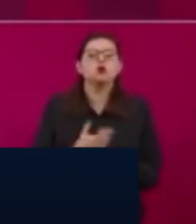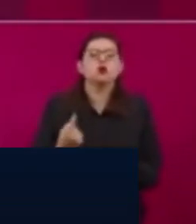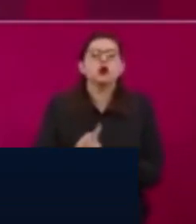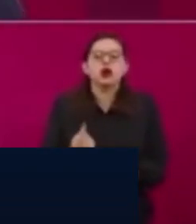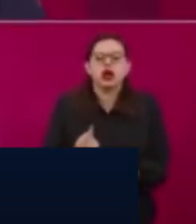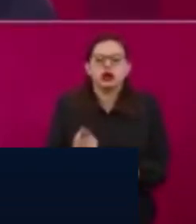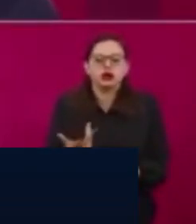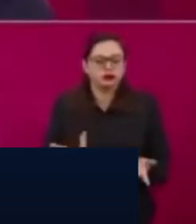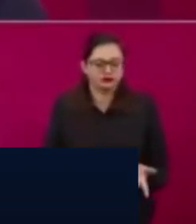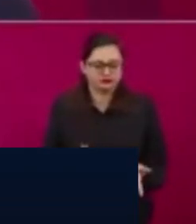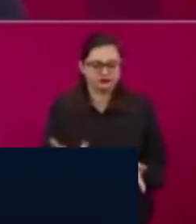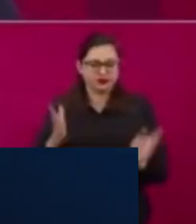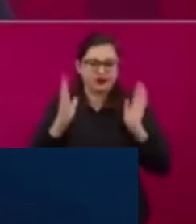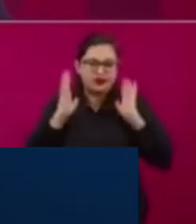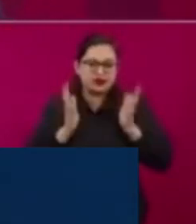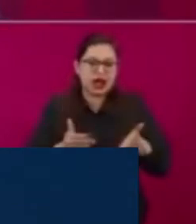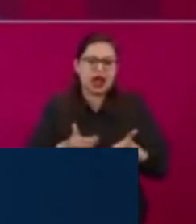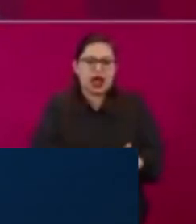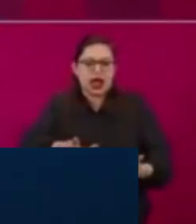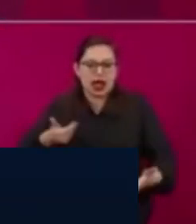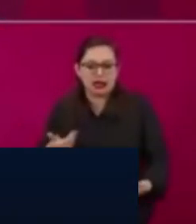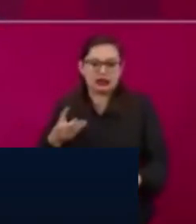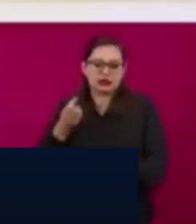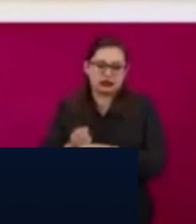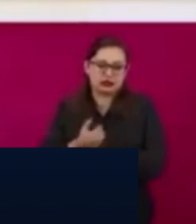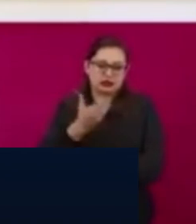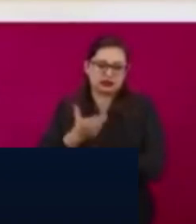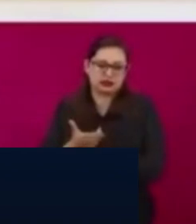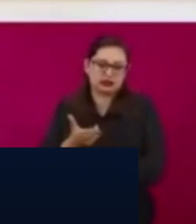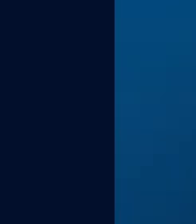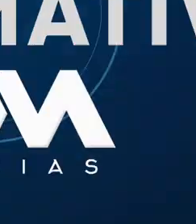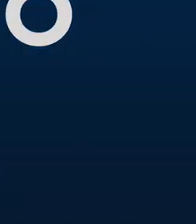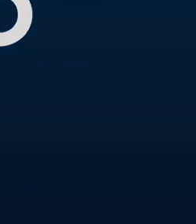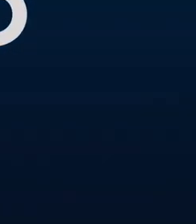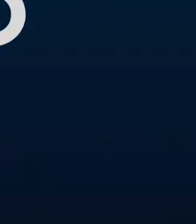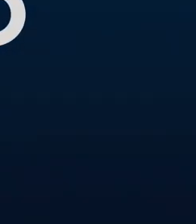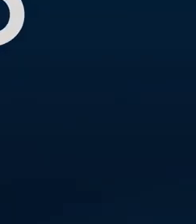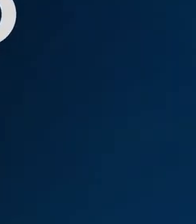está atendiendo el secretario Marcelo Ebrard.